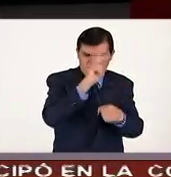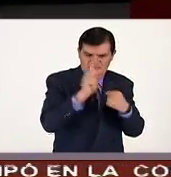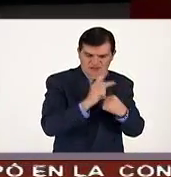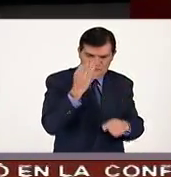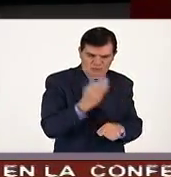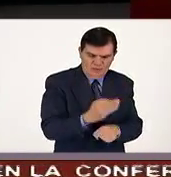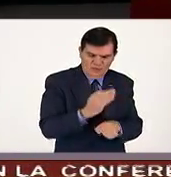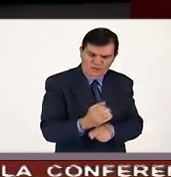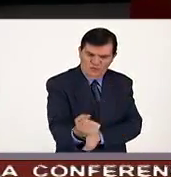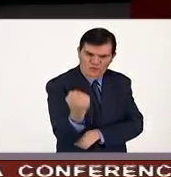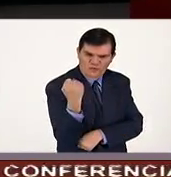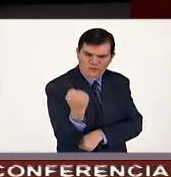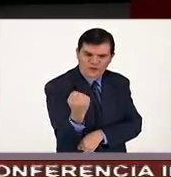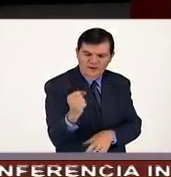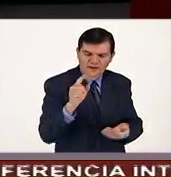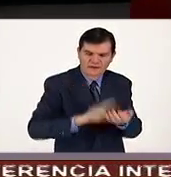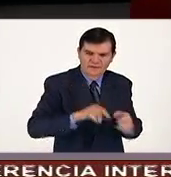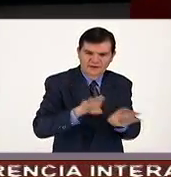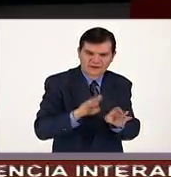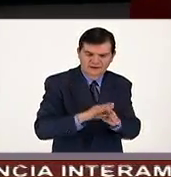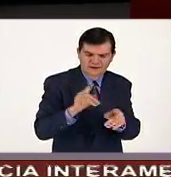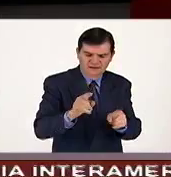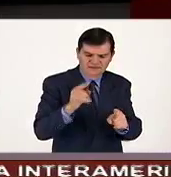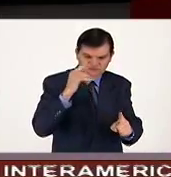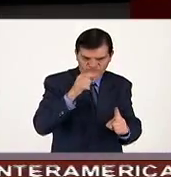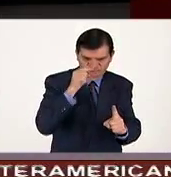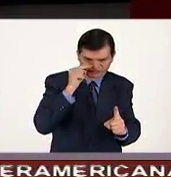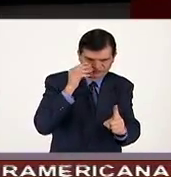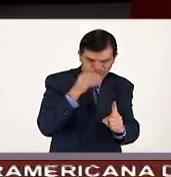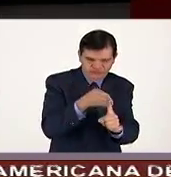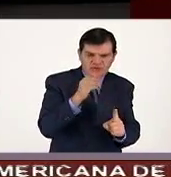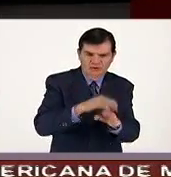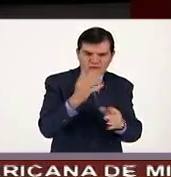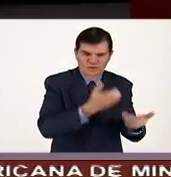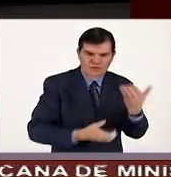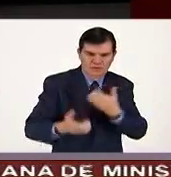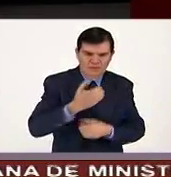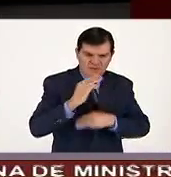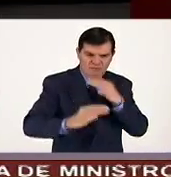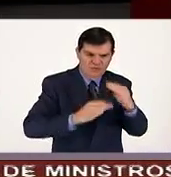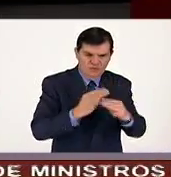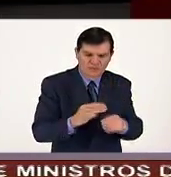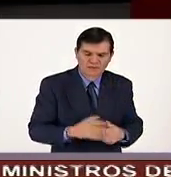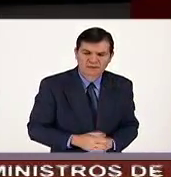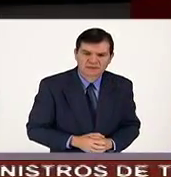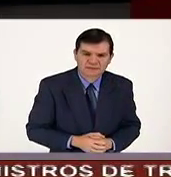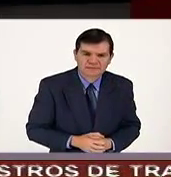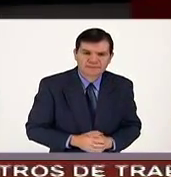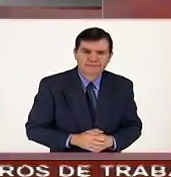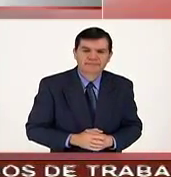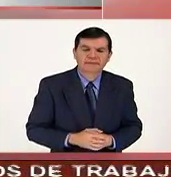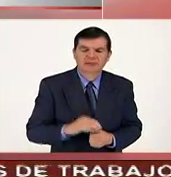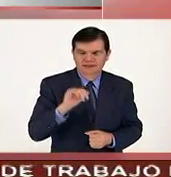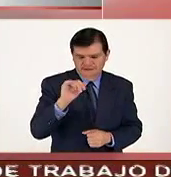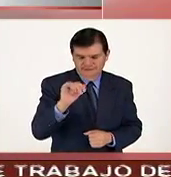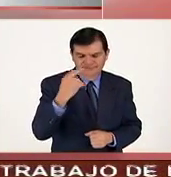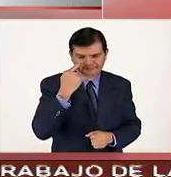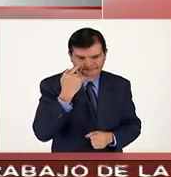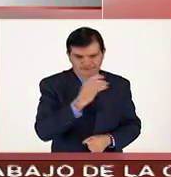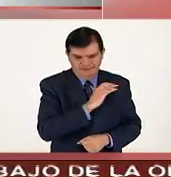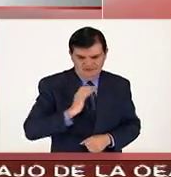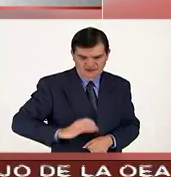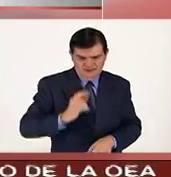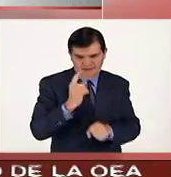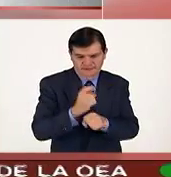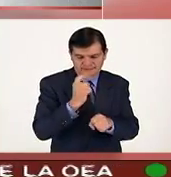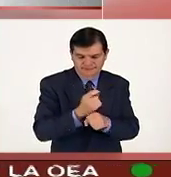este momento está en el centro, en el ojo del comercio en todo el mundo. Sí, a ver, China es el